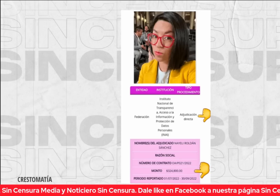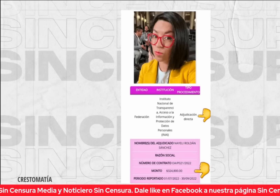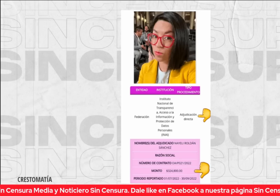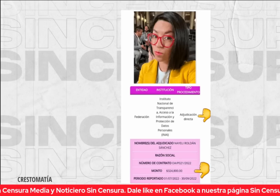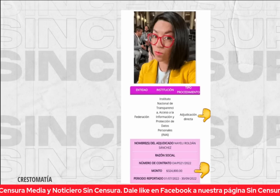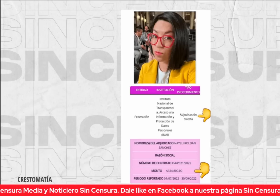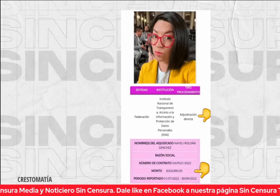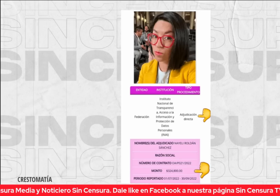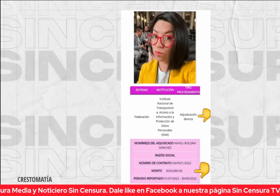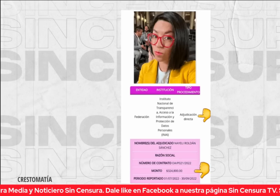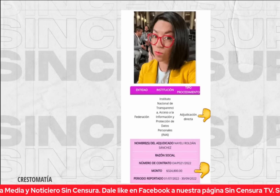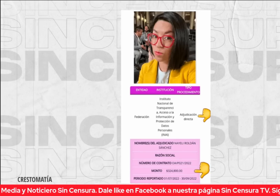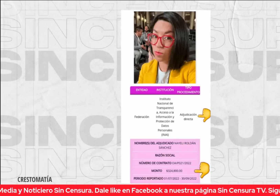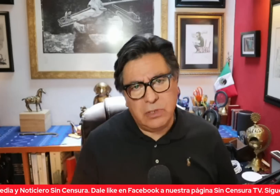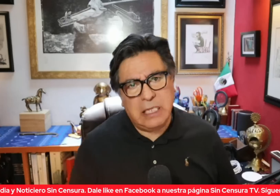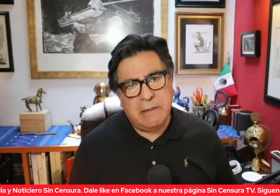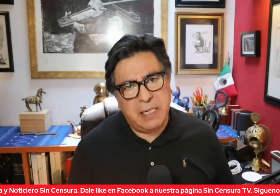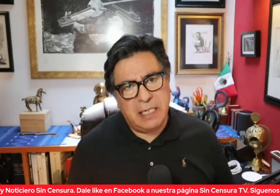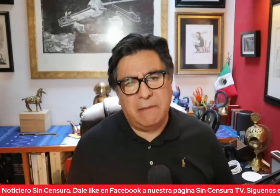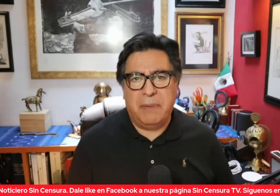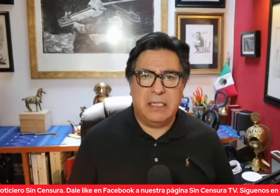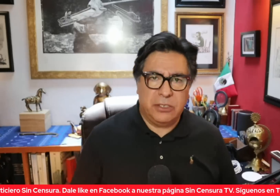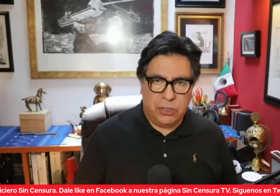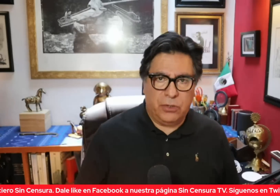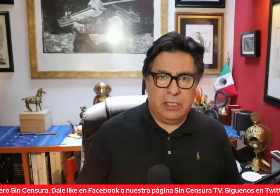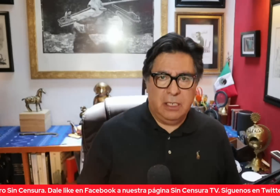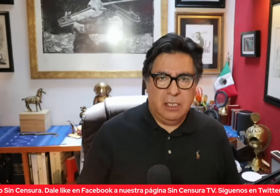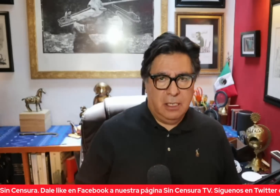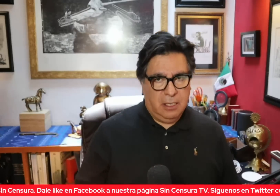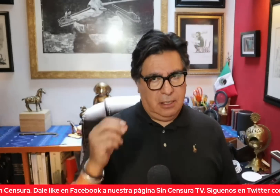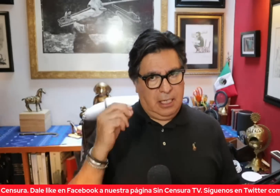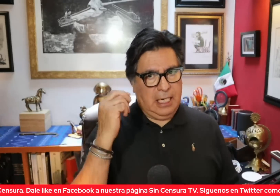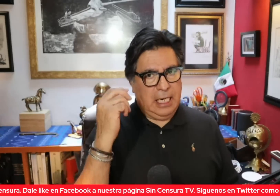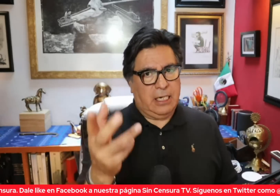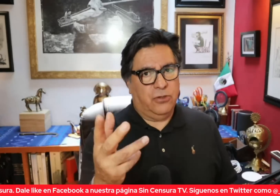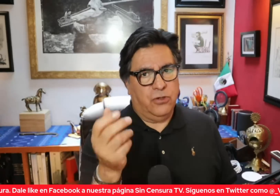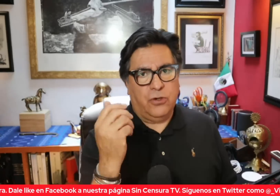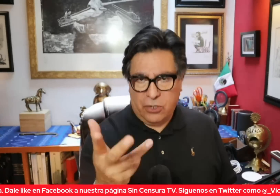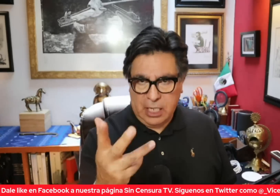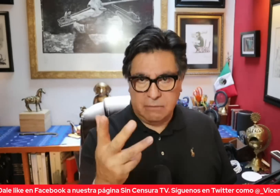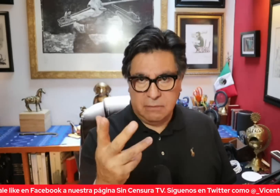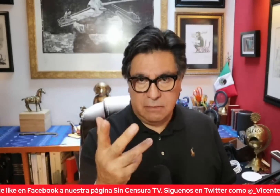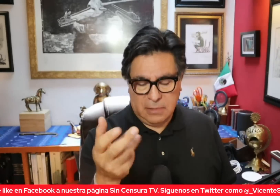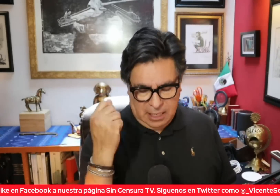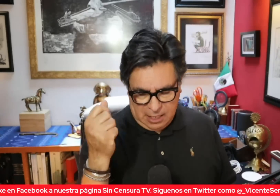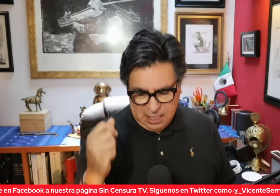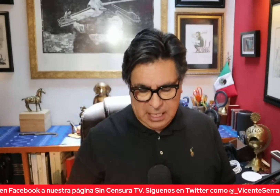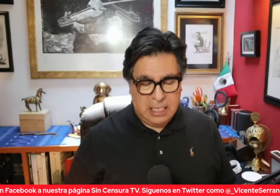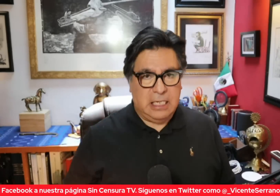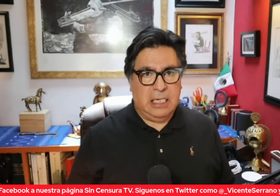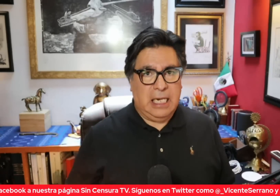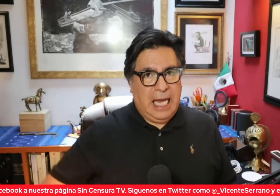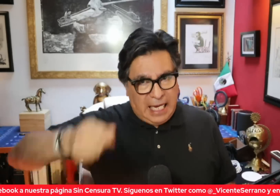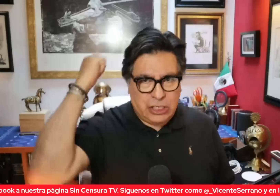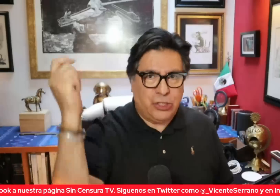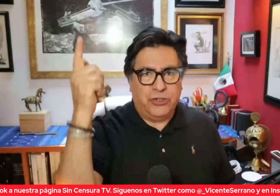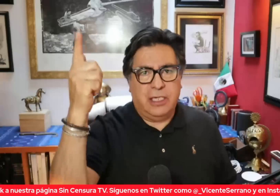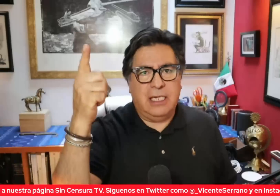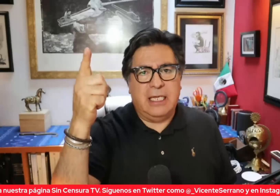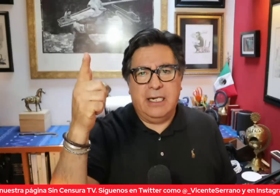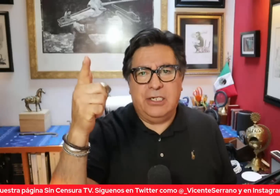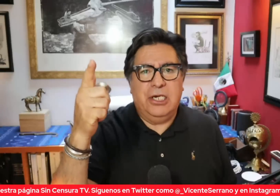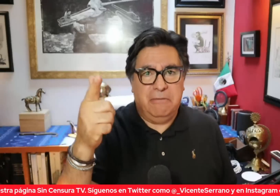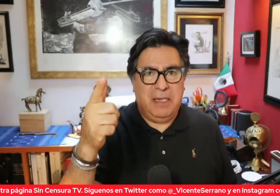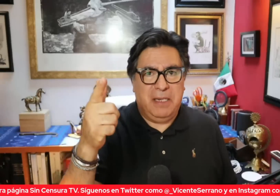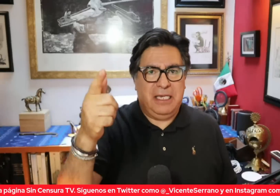se recordarán seguramente de las múltiples apariciones de Gerardo Noroña, el azote